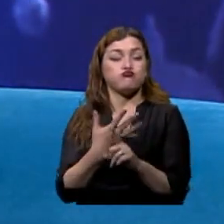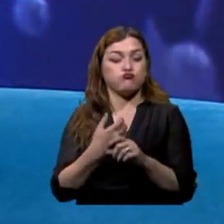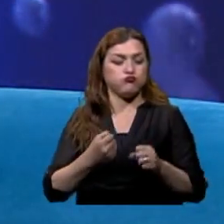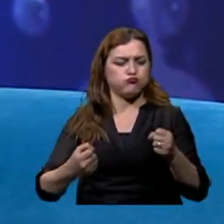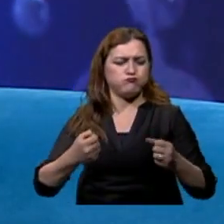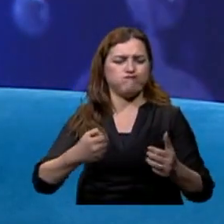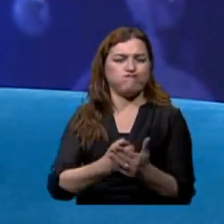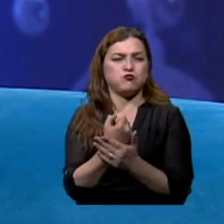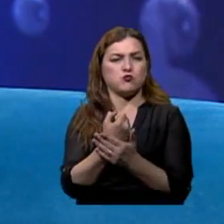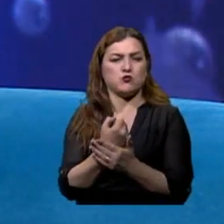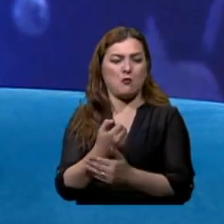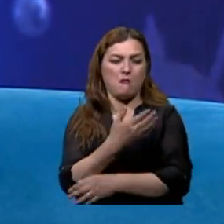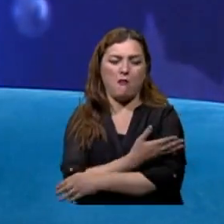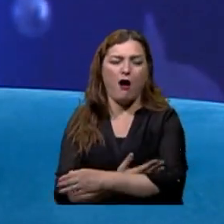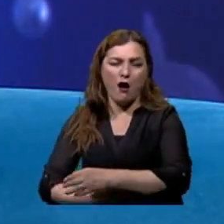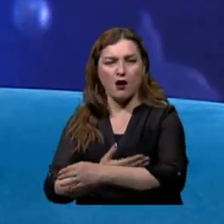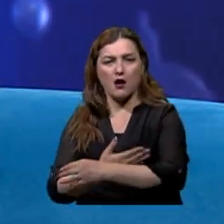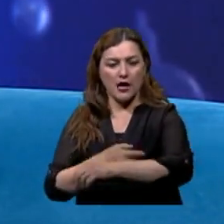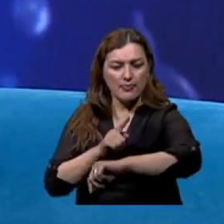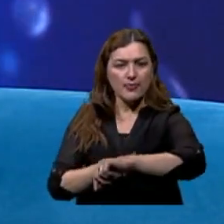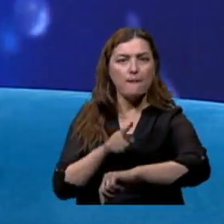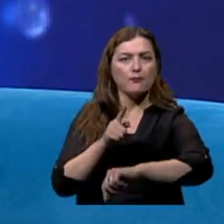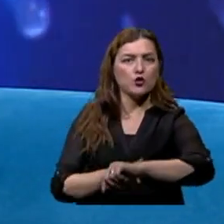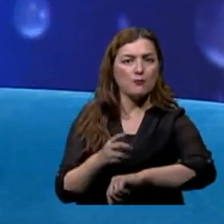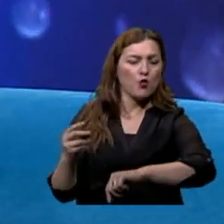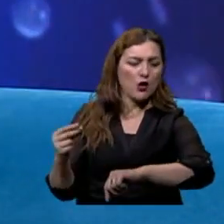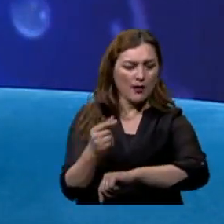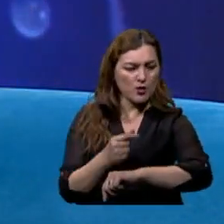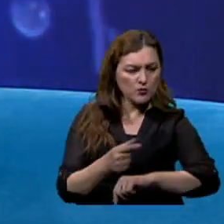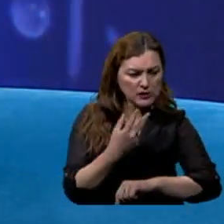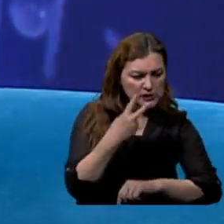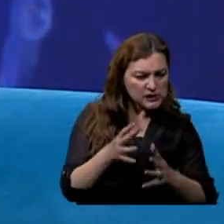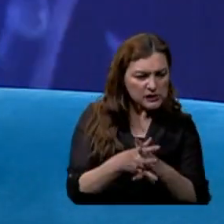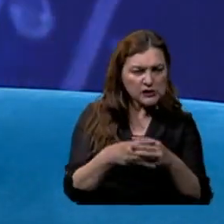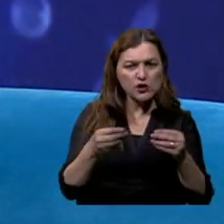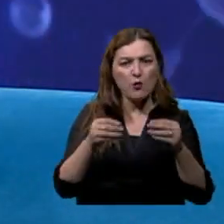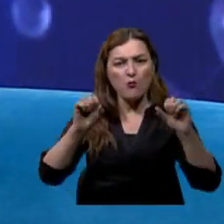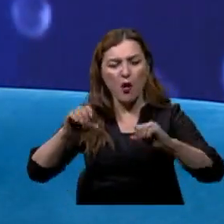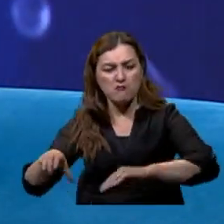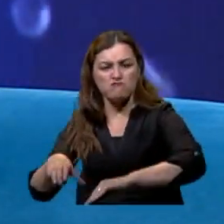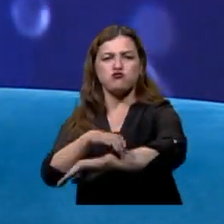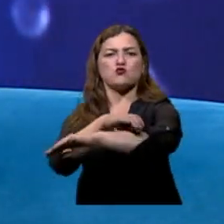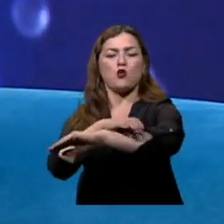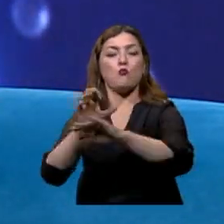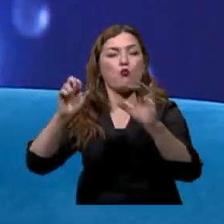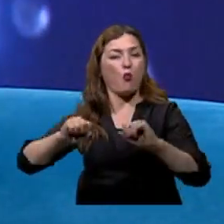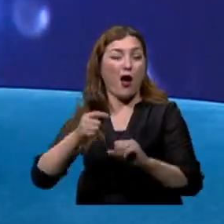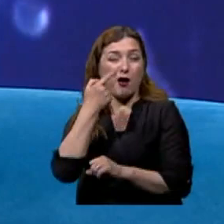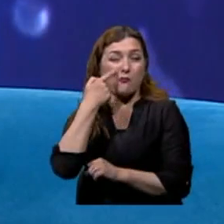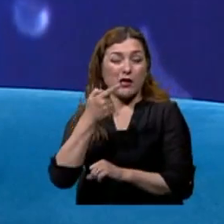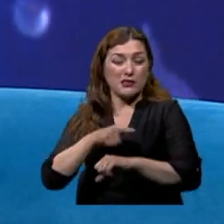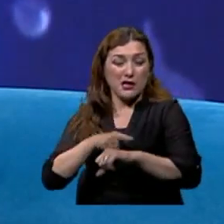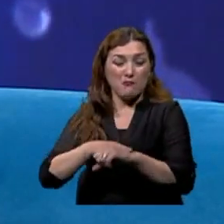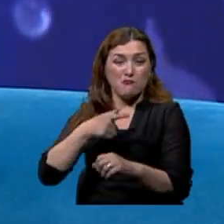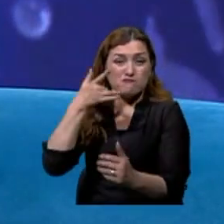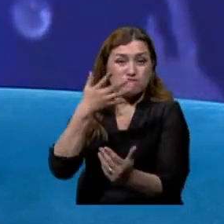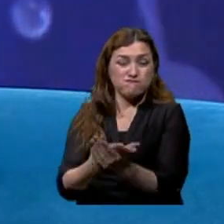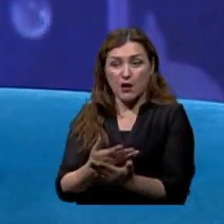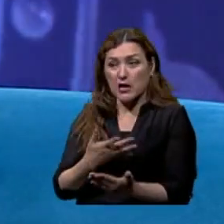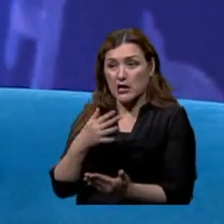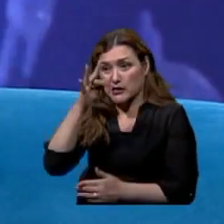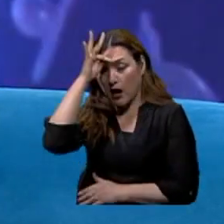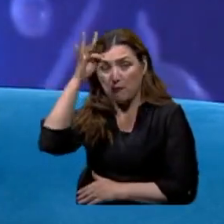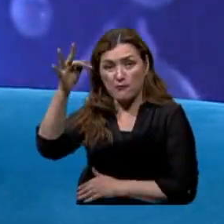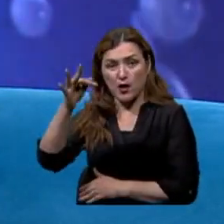importante para poder resolver la patología. llegar a tiempo al hospital y nosotros